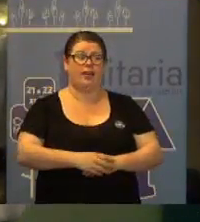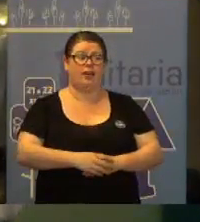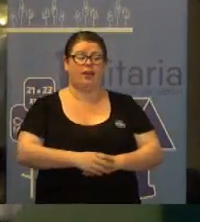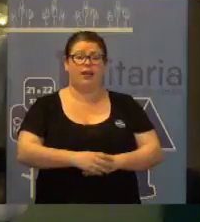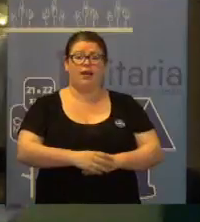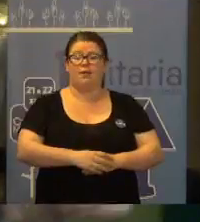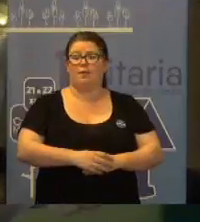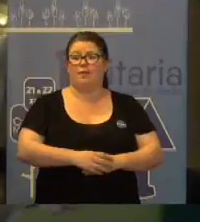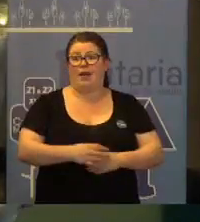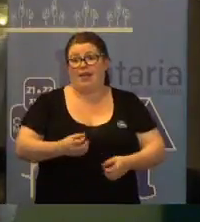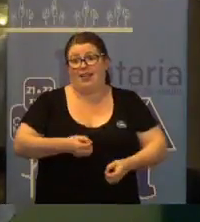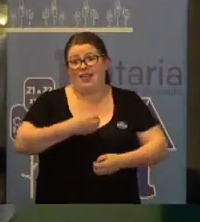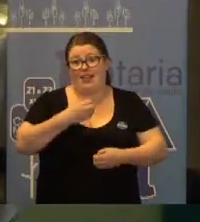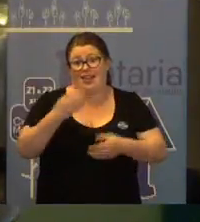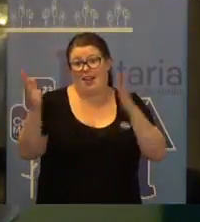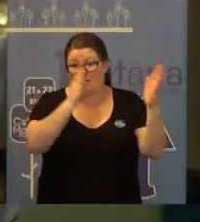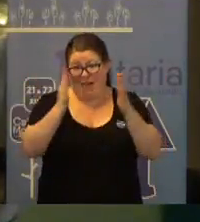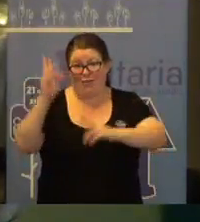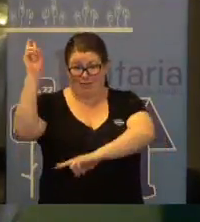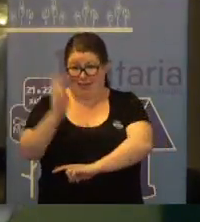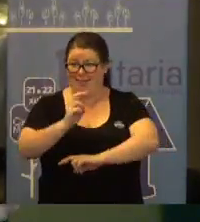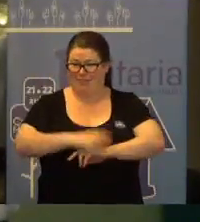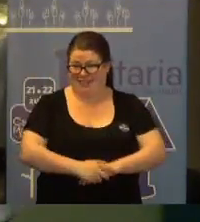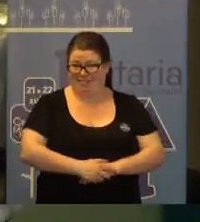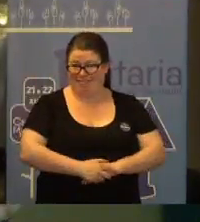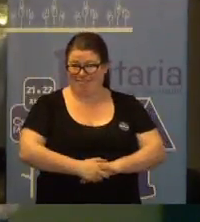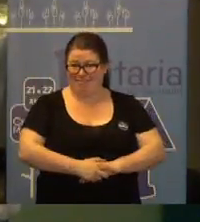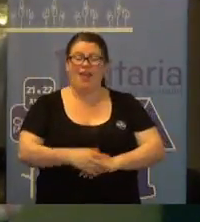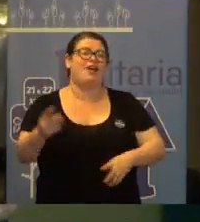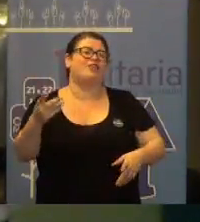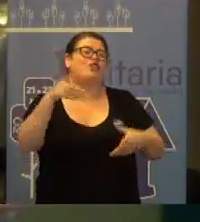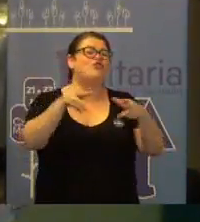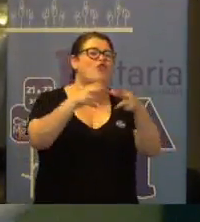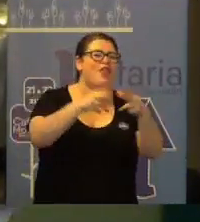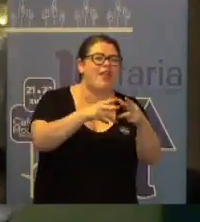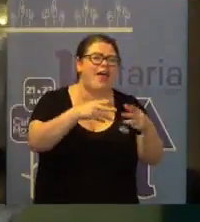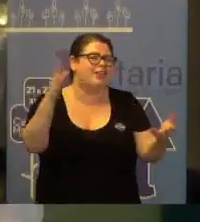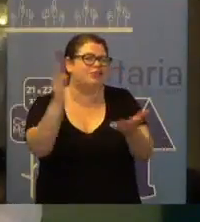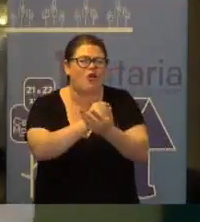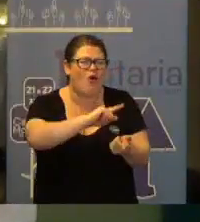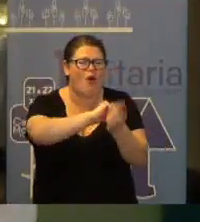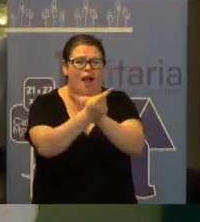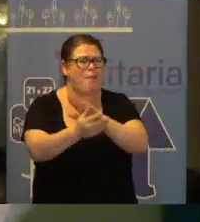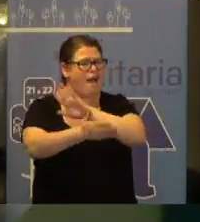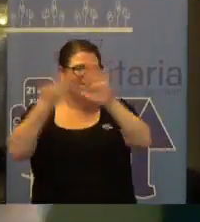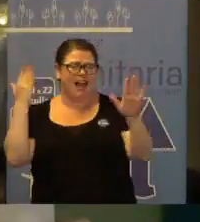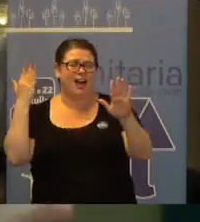non? Pois, efectivamente, vivimos nunha sociedade na que as cousas, todo cambia de un día para